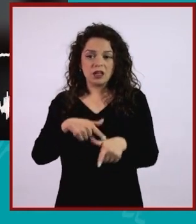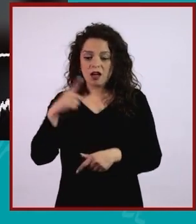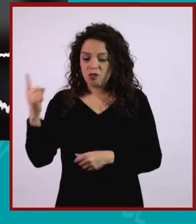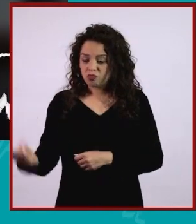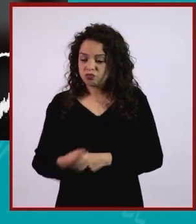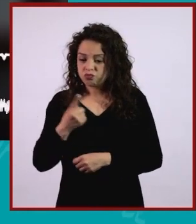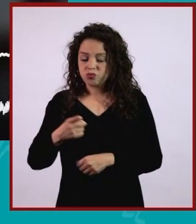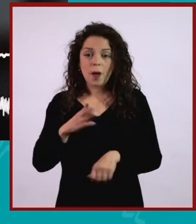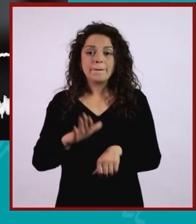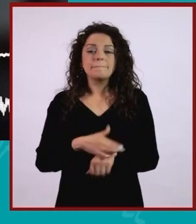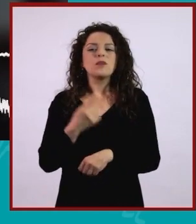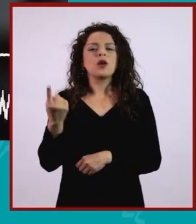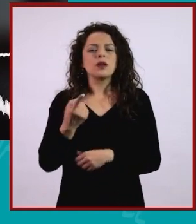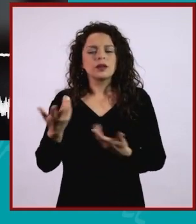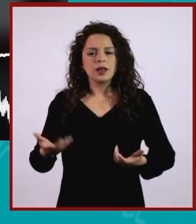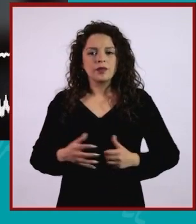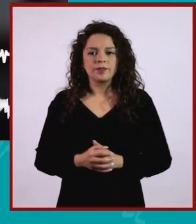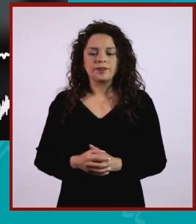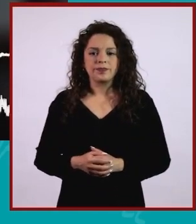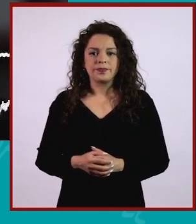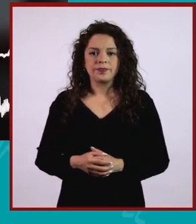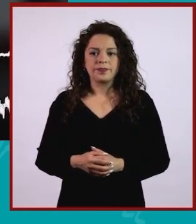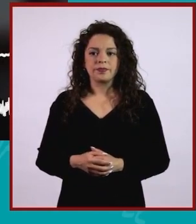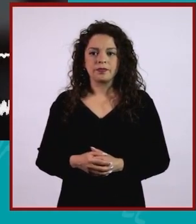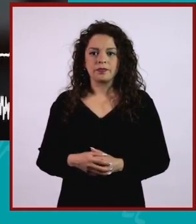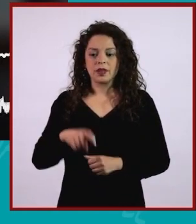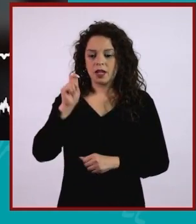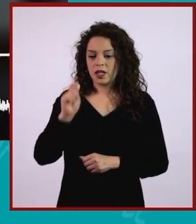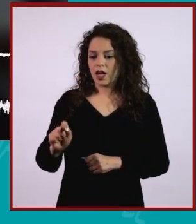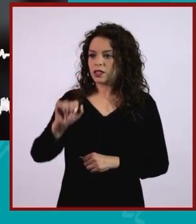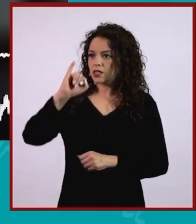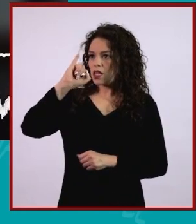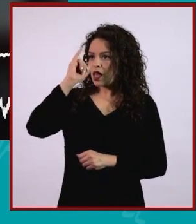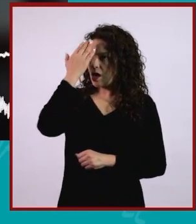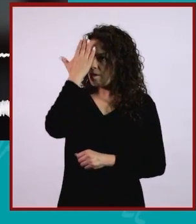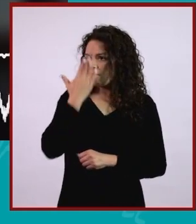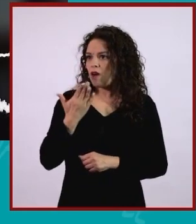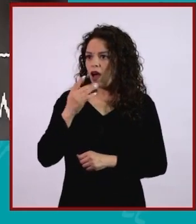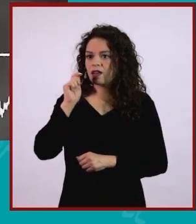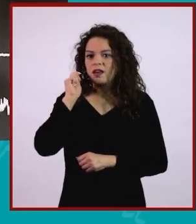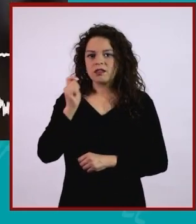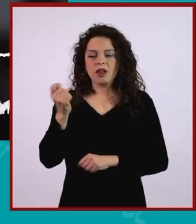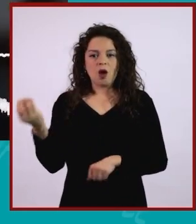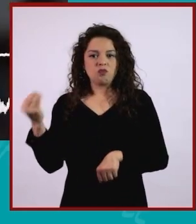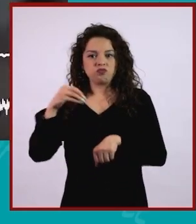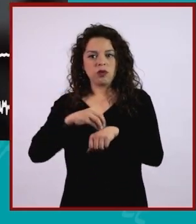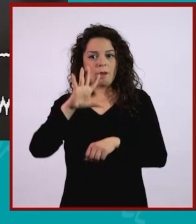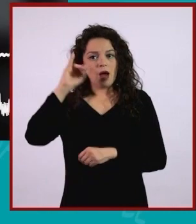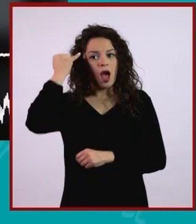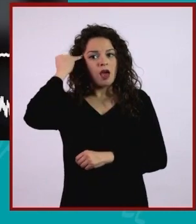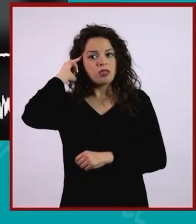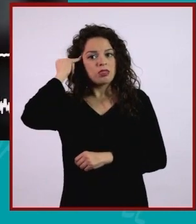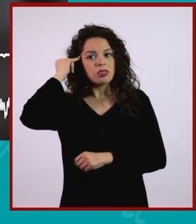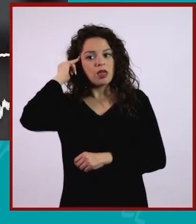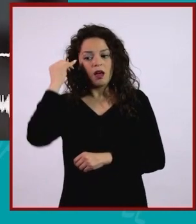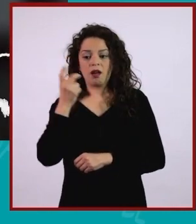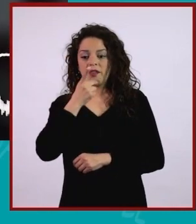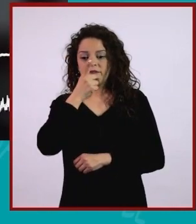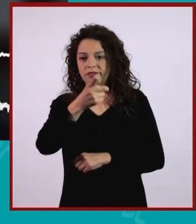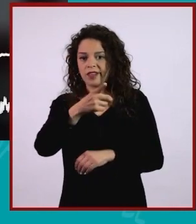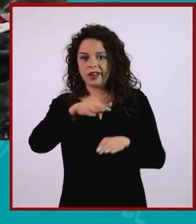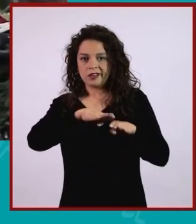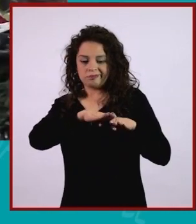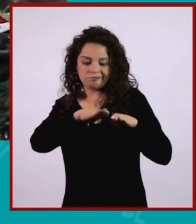sociedad porque, por un lado, pues hay una representación, una imagen, diría yo, construida del indígena como un